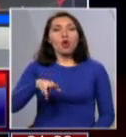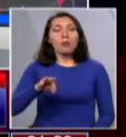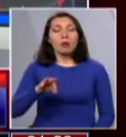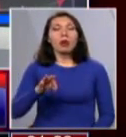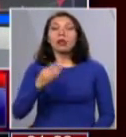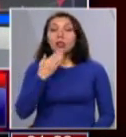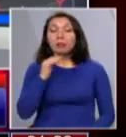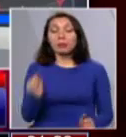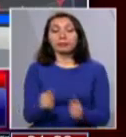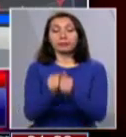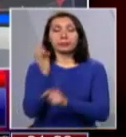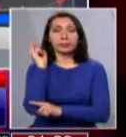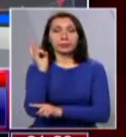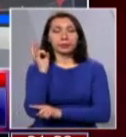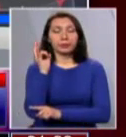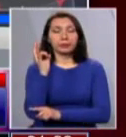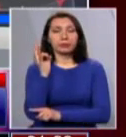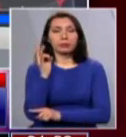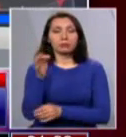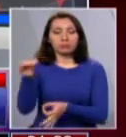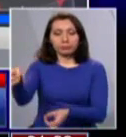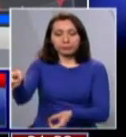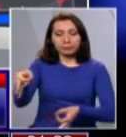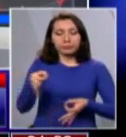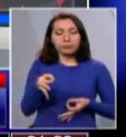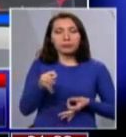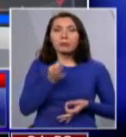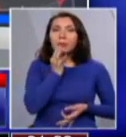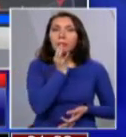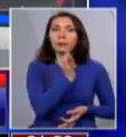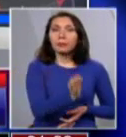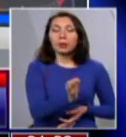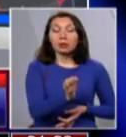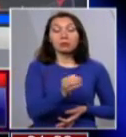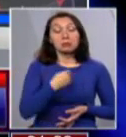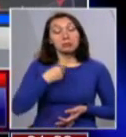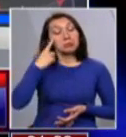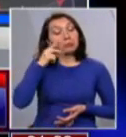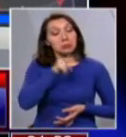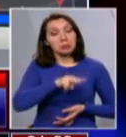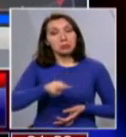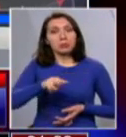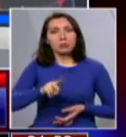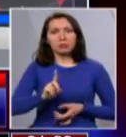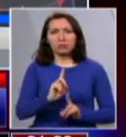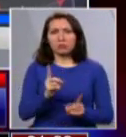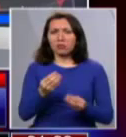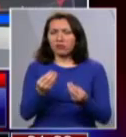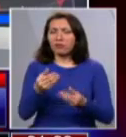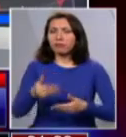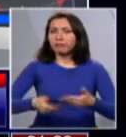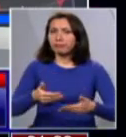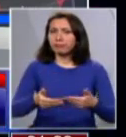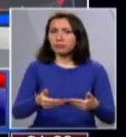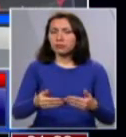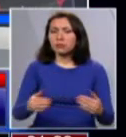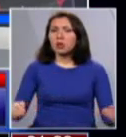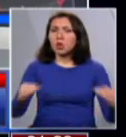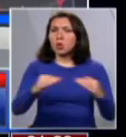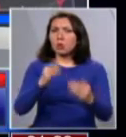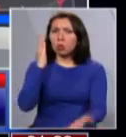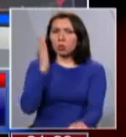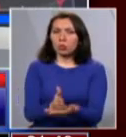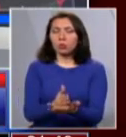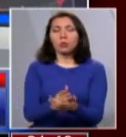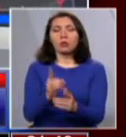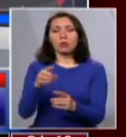le pasó documento para decirle que desde su perspectiva no está actuando con igual dureza con